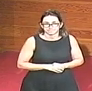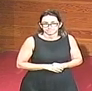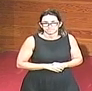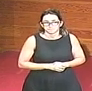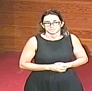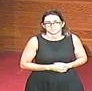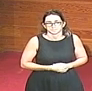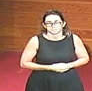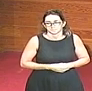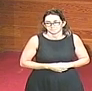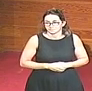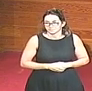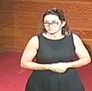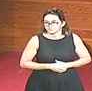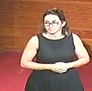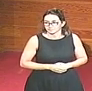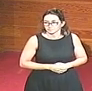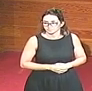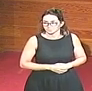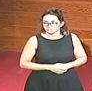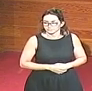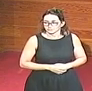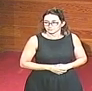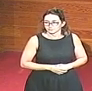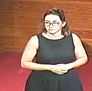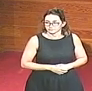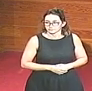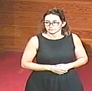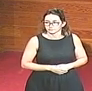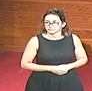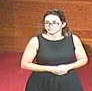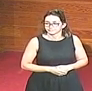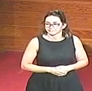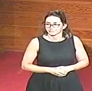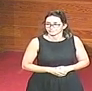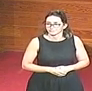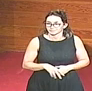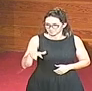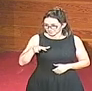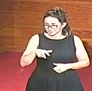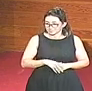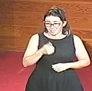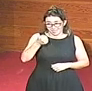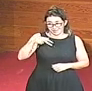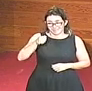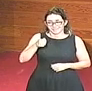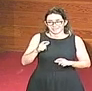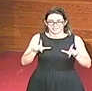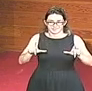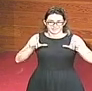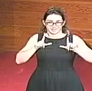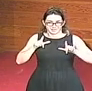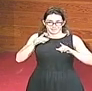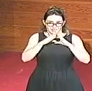Unibertsitatean. Honetaz gain, El País UAM kazetaritzan masterra ere bada. Ana Fuentes es licenciada en periodismo por la